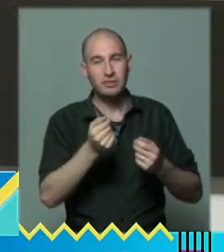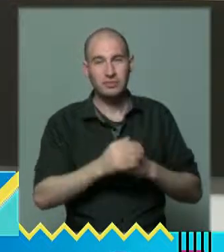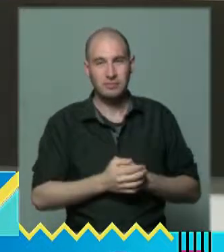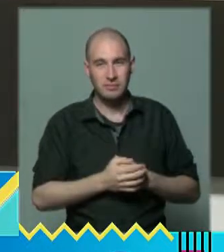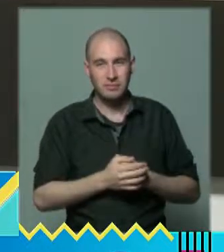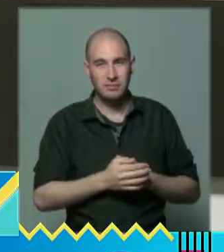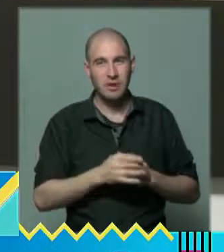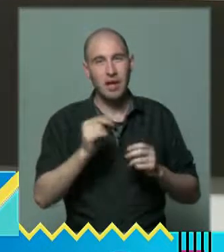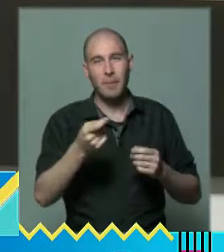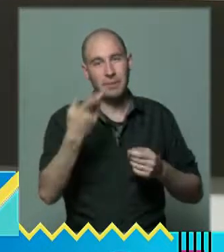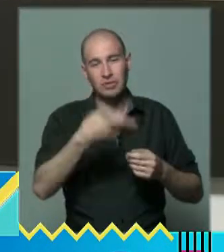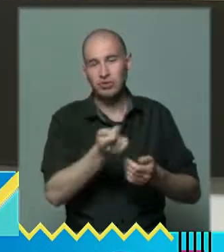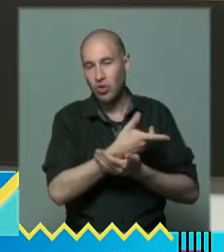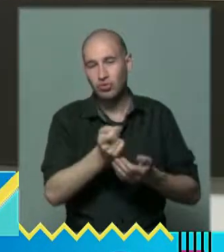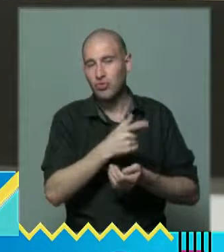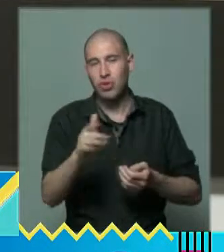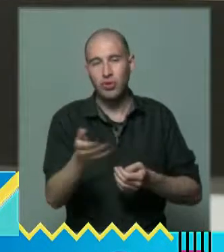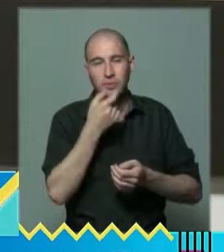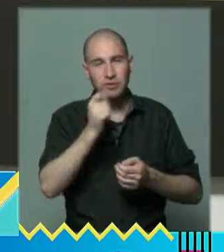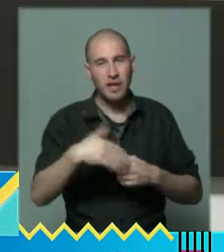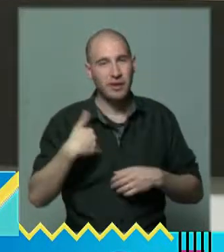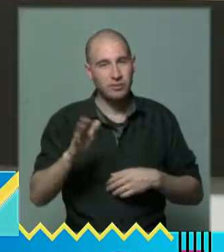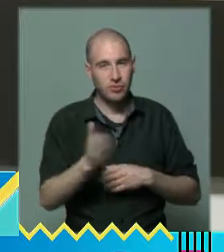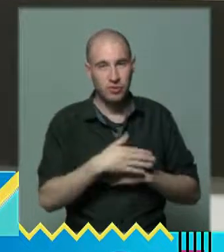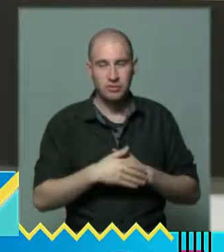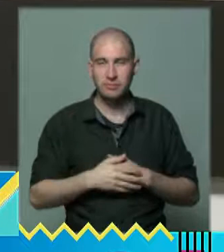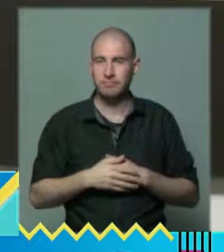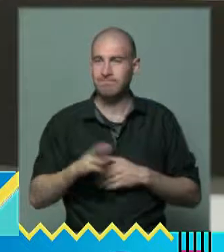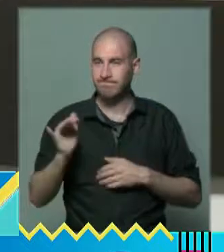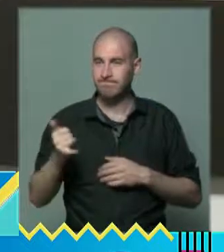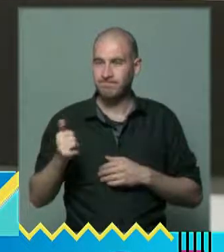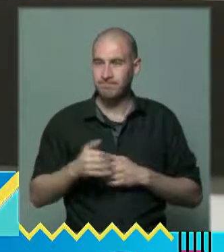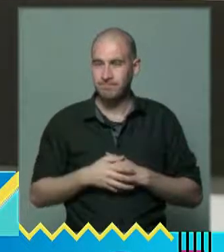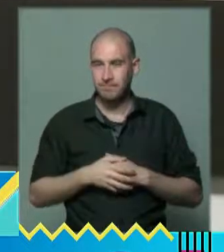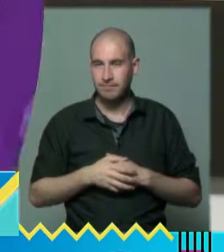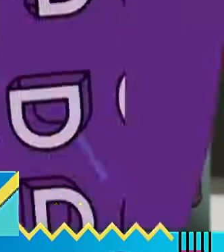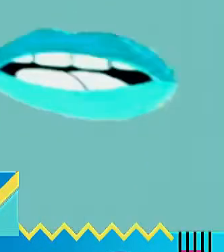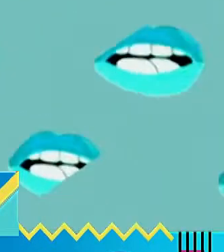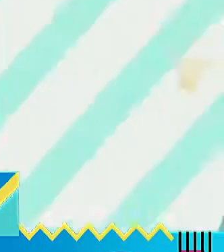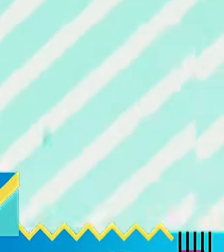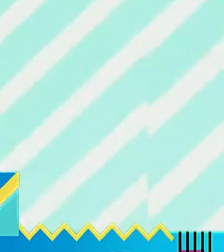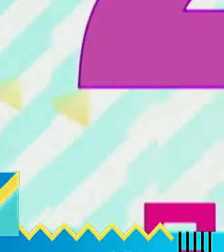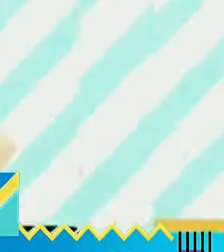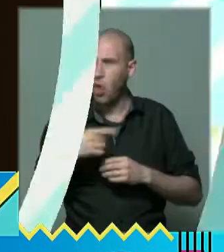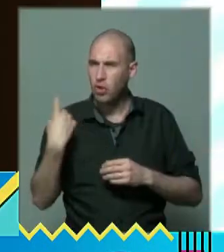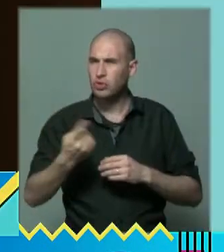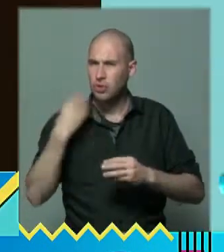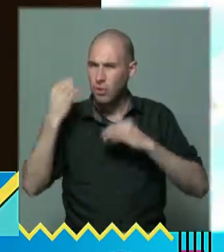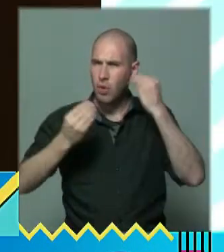ver prácticamente con el bolsillo de todos los mendocinos y de todos los argentinos. Así es. Estamos muy preocupados,